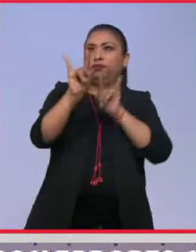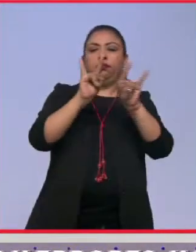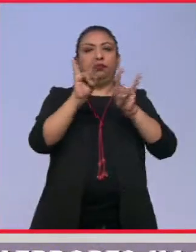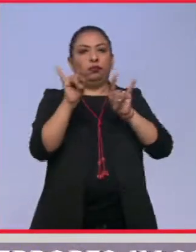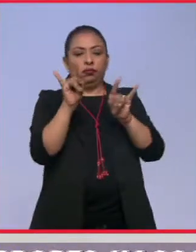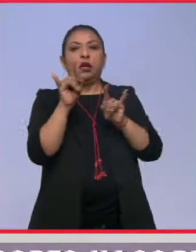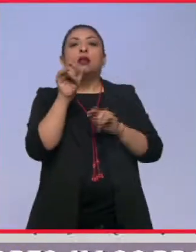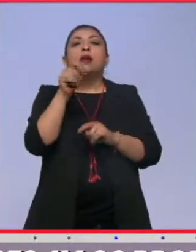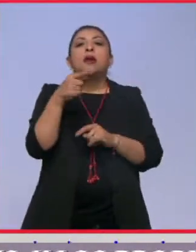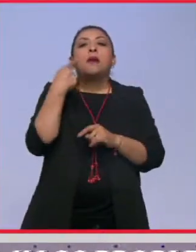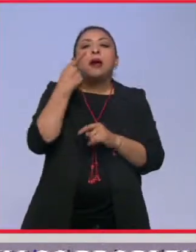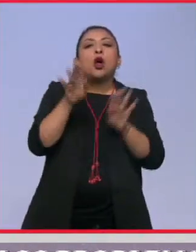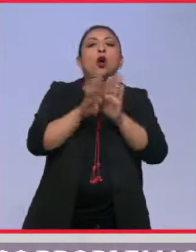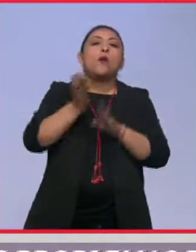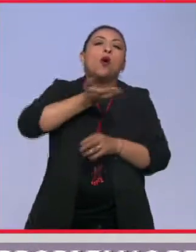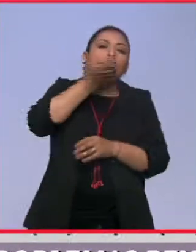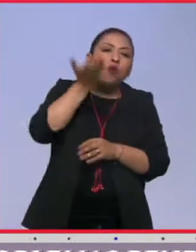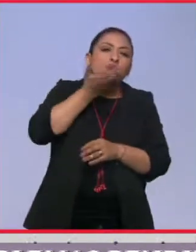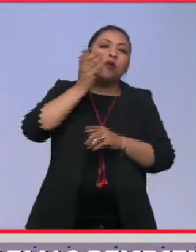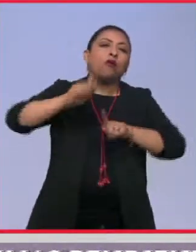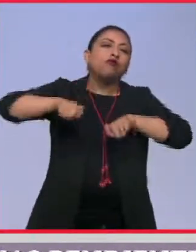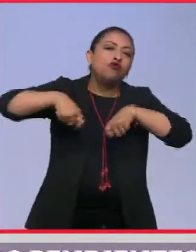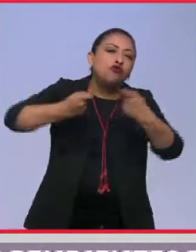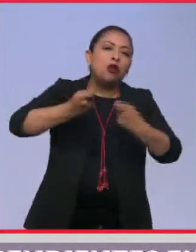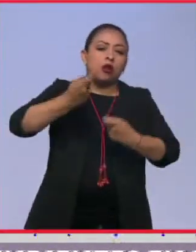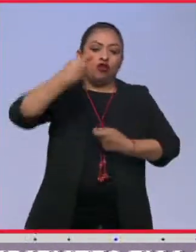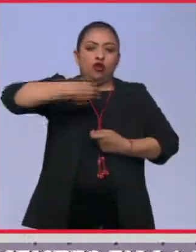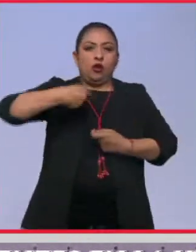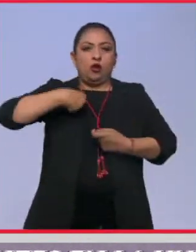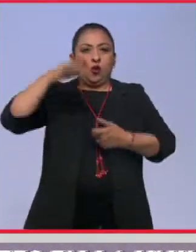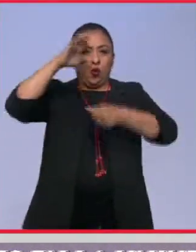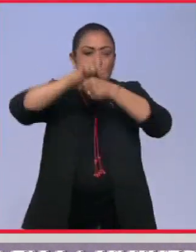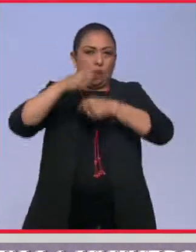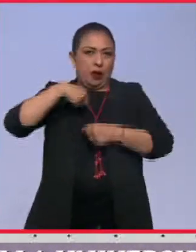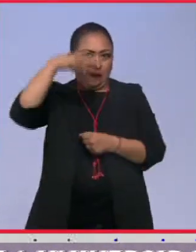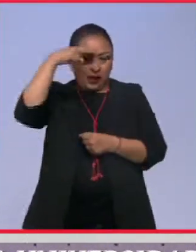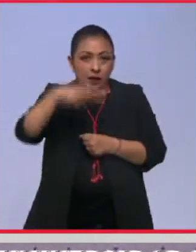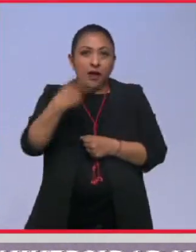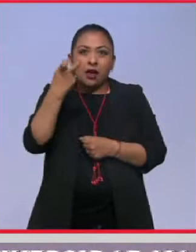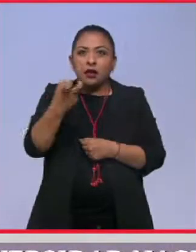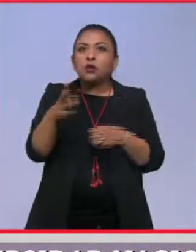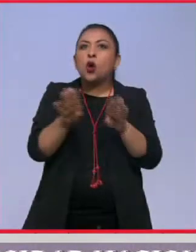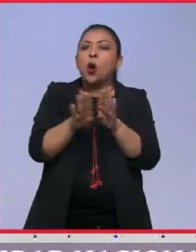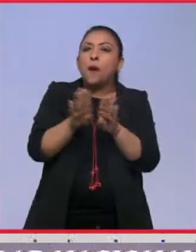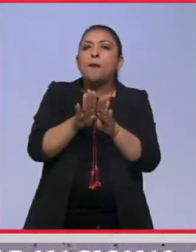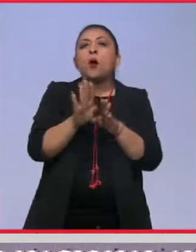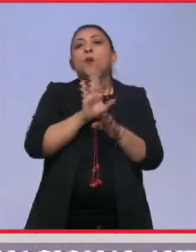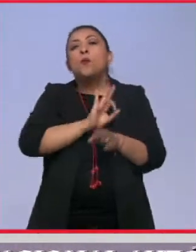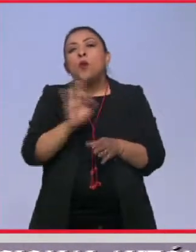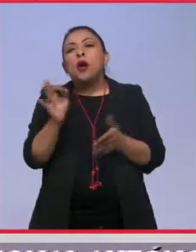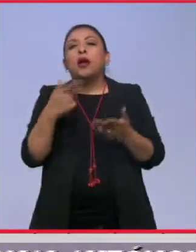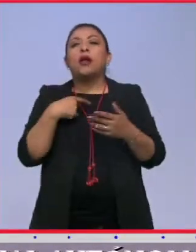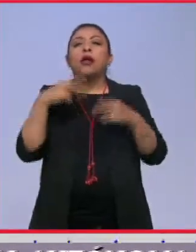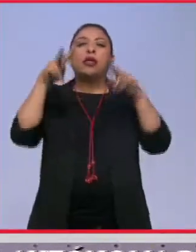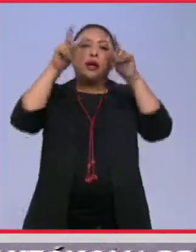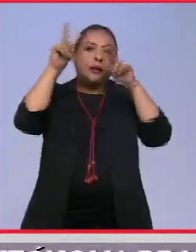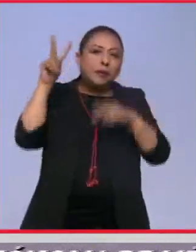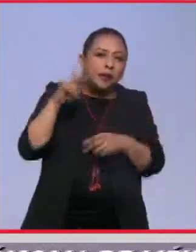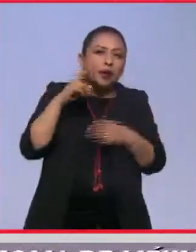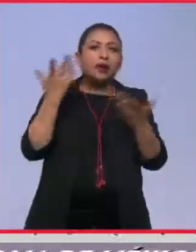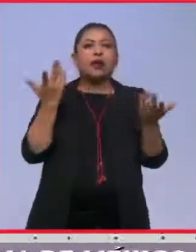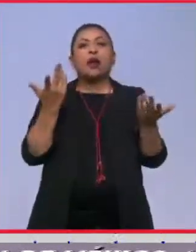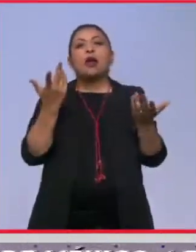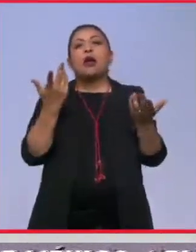de la tradición y de la identidad cultural mexicana, que entonces esto está tomando, digamos que puede ser desde la Virgen, los